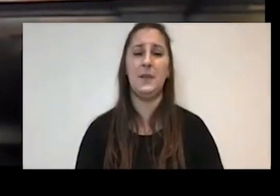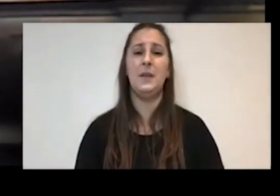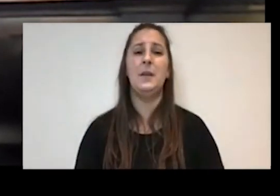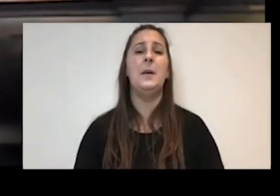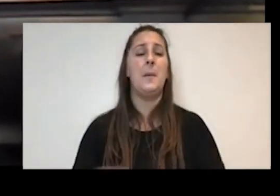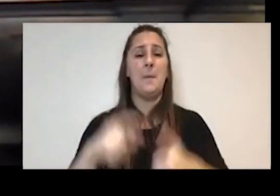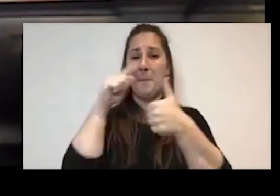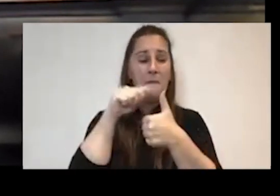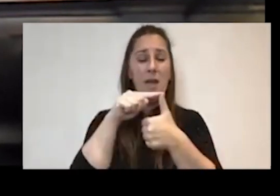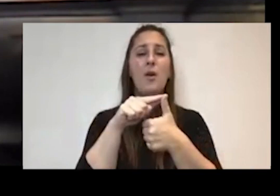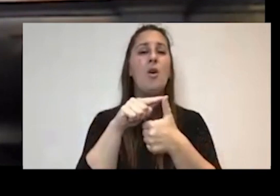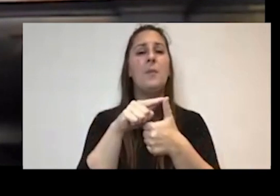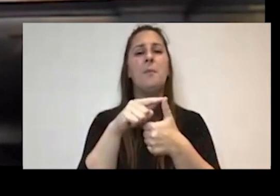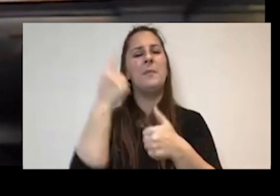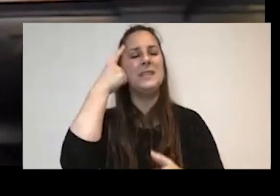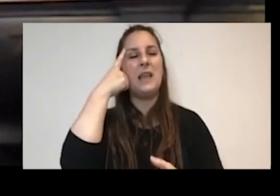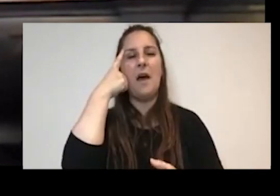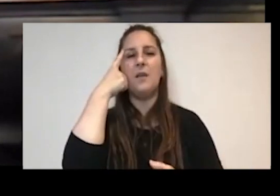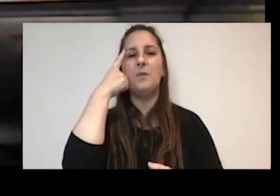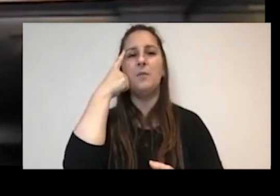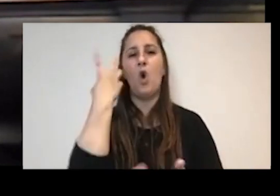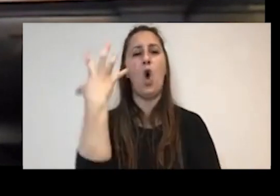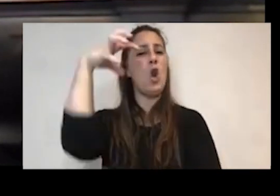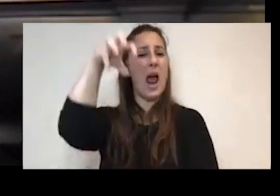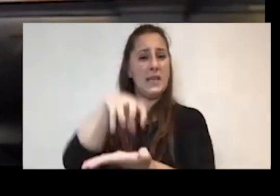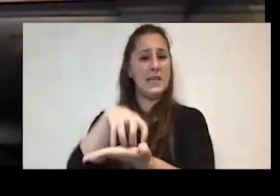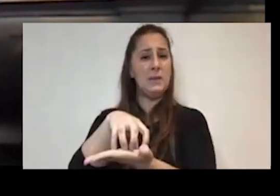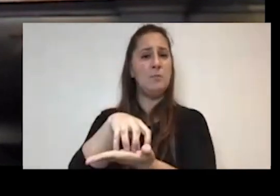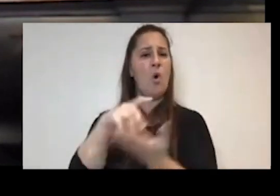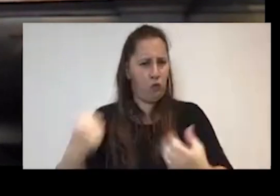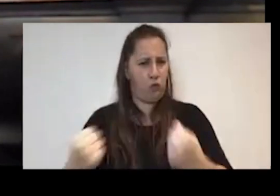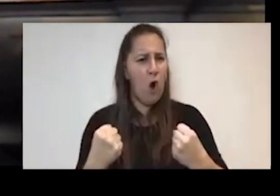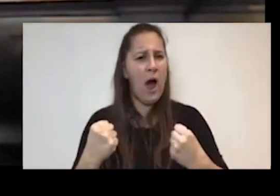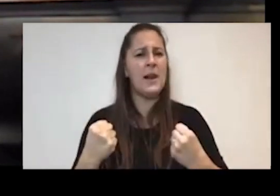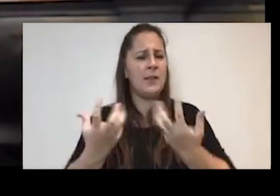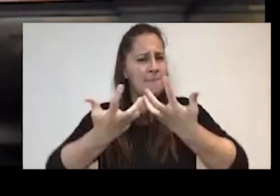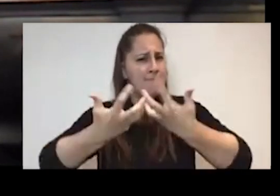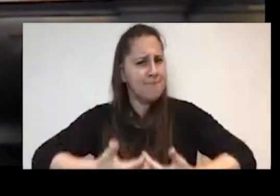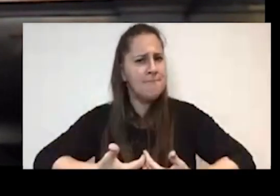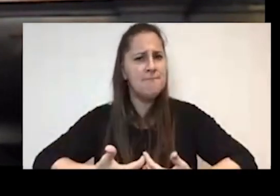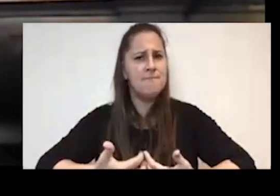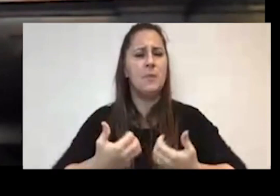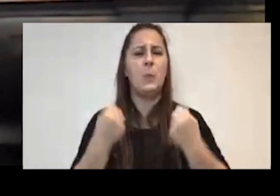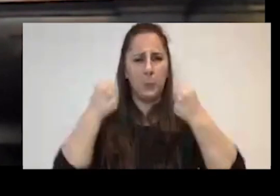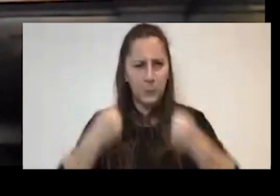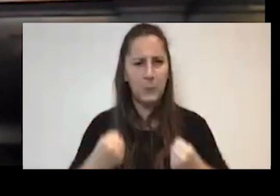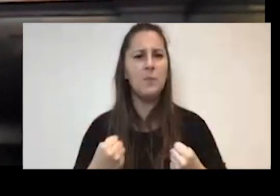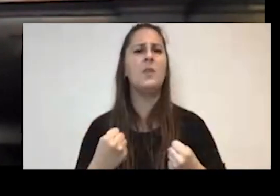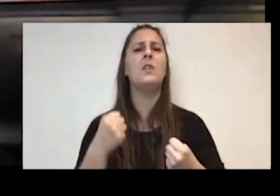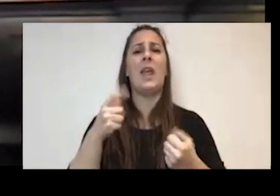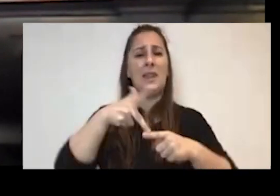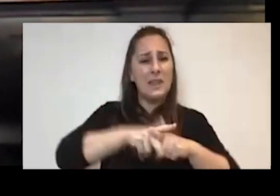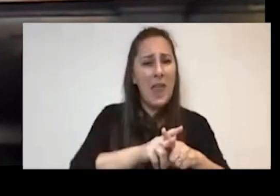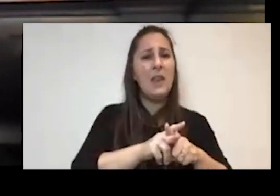primero de esos ejes es justamente pensar en un organismo consolidado, un organismo fuerte, un organismo que desde